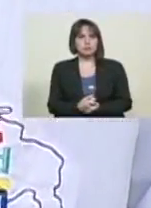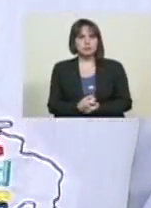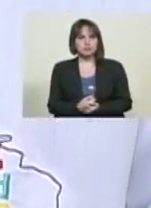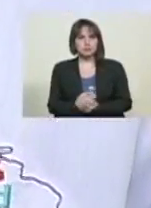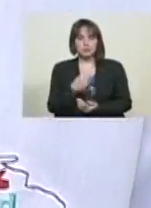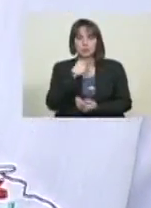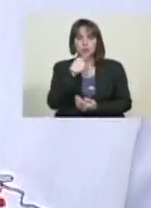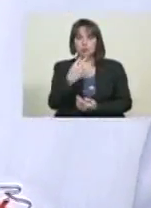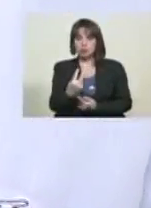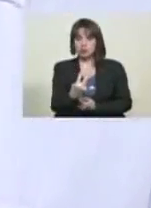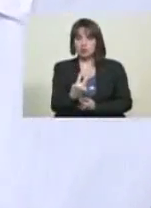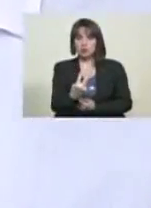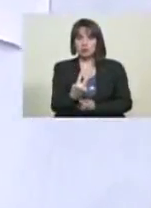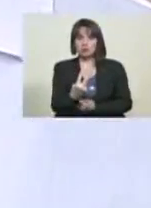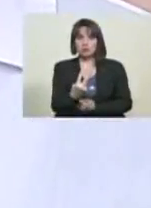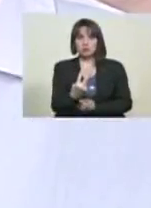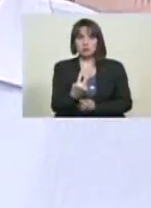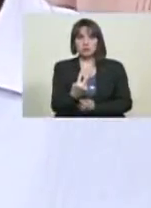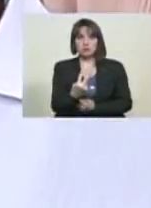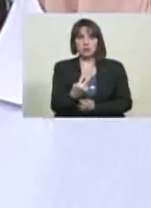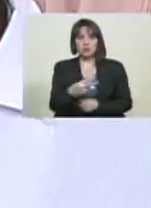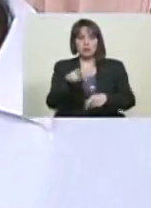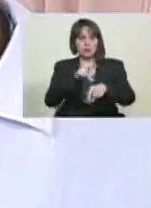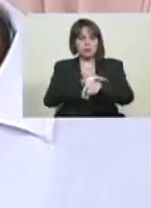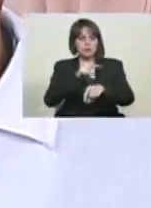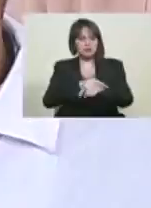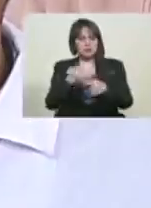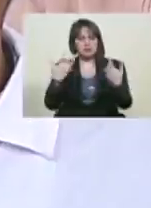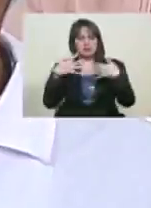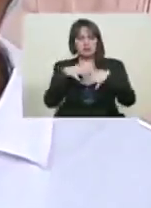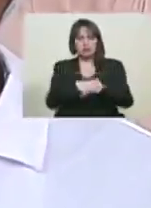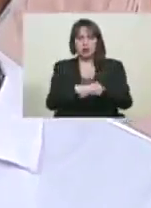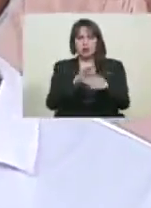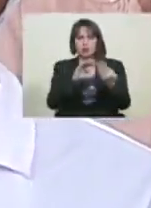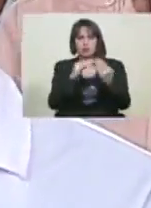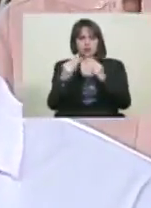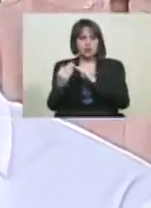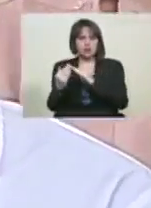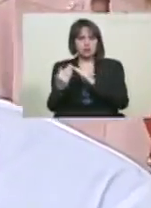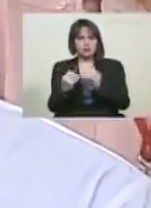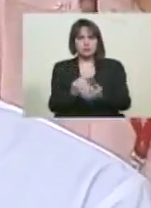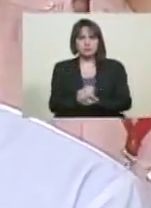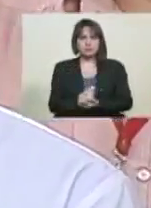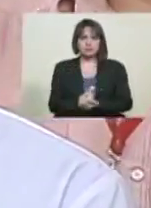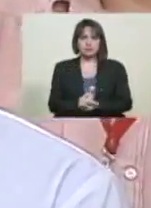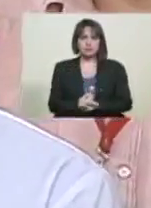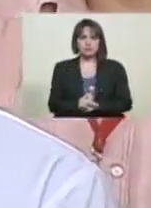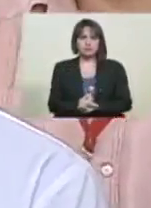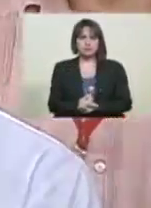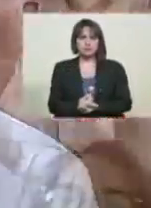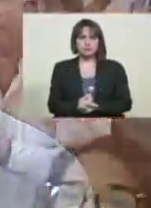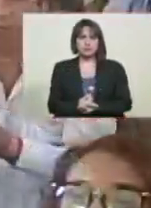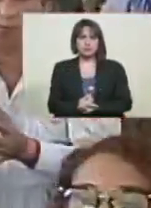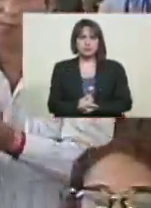voceros y voceras de Medicina Integral Comunitaria, médicos y médicos integrales comunitarios,